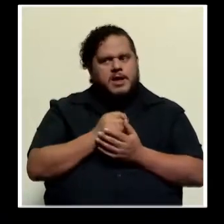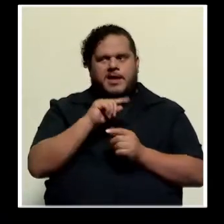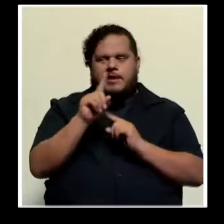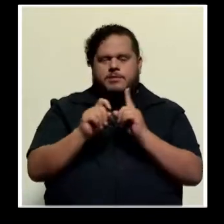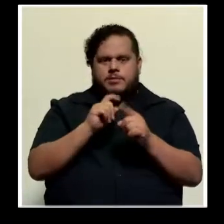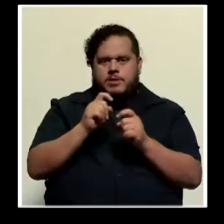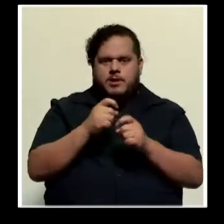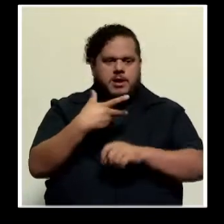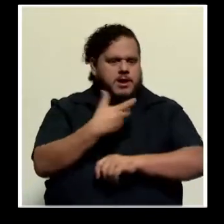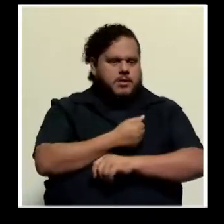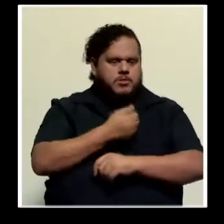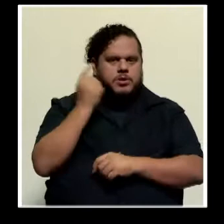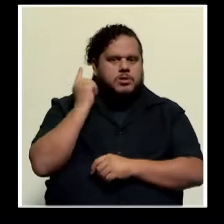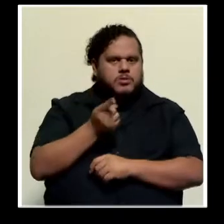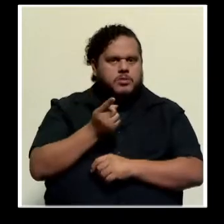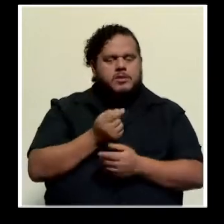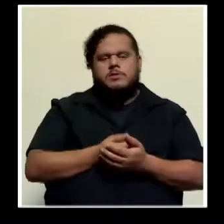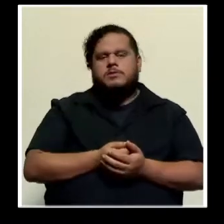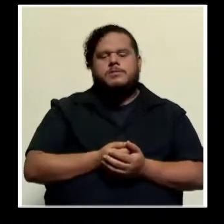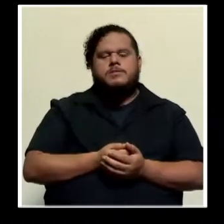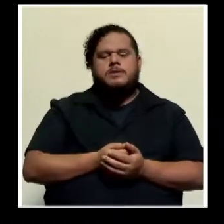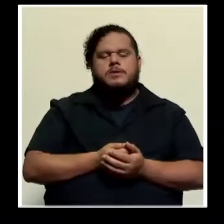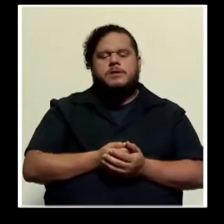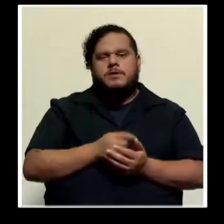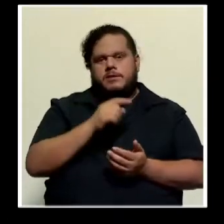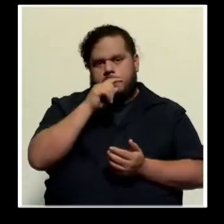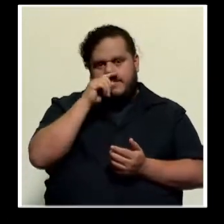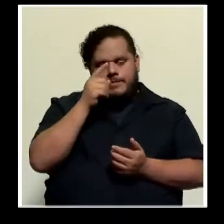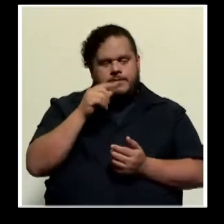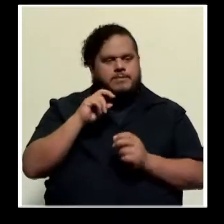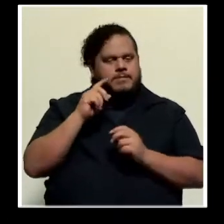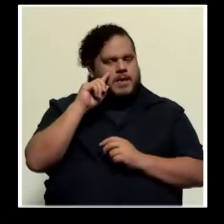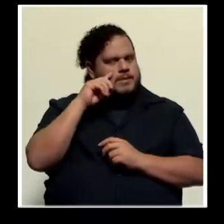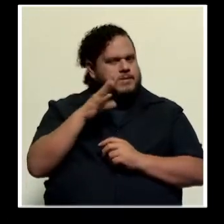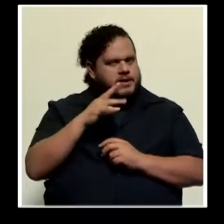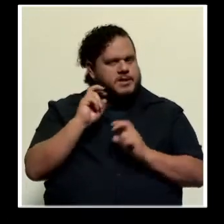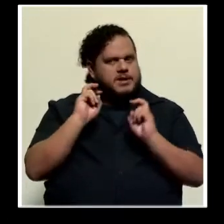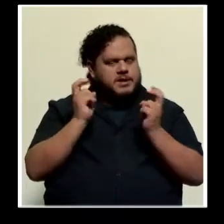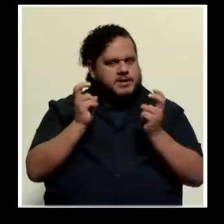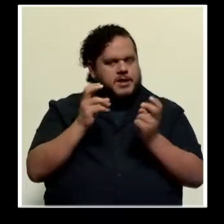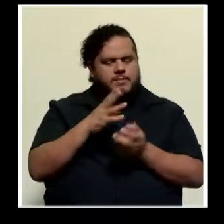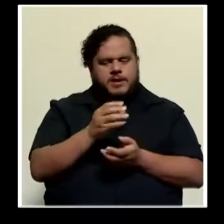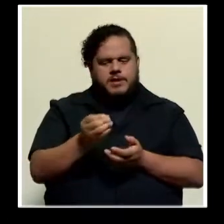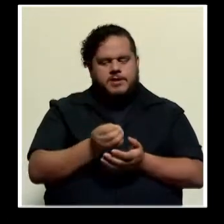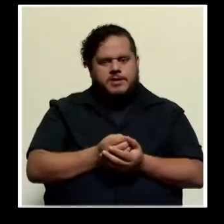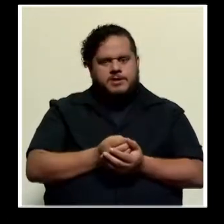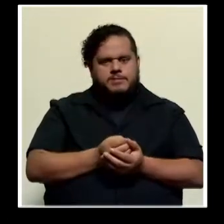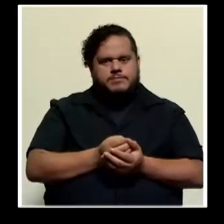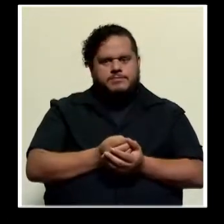cuestionar la vacunación obligatoria. Y me parece que el tema y el